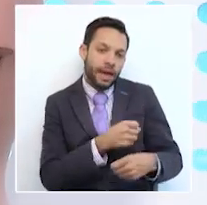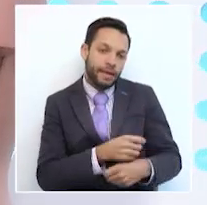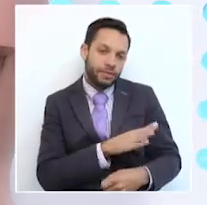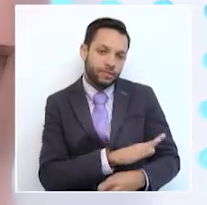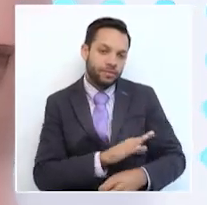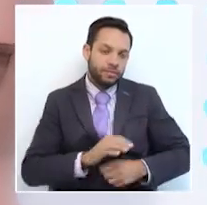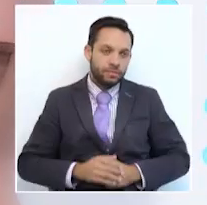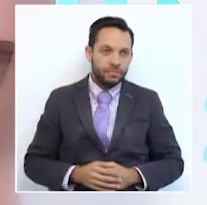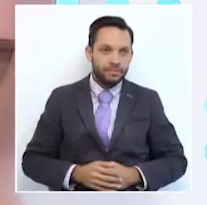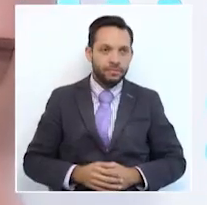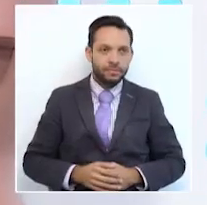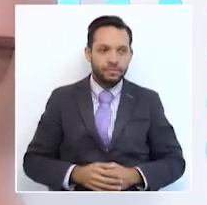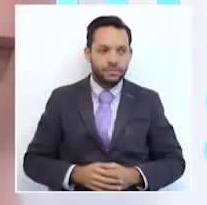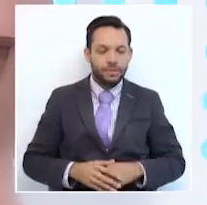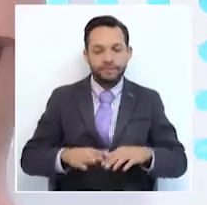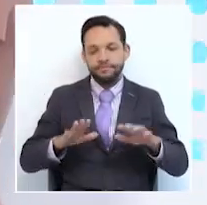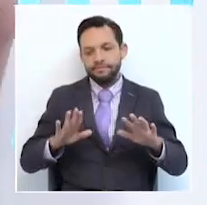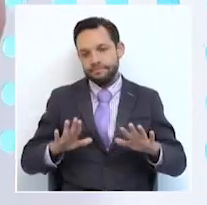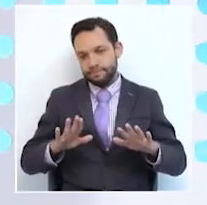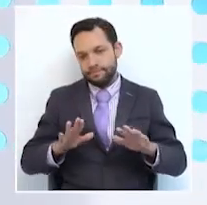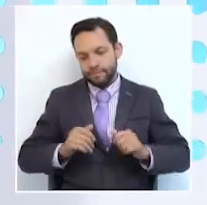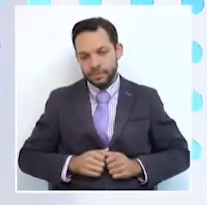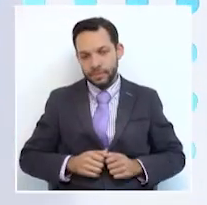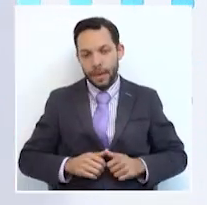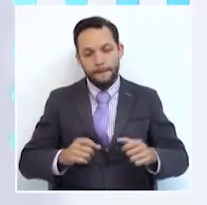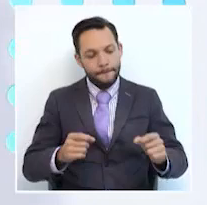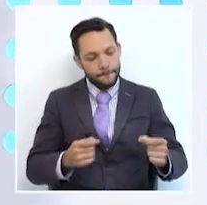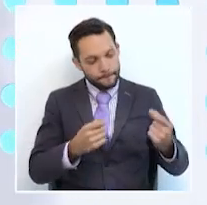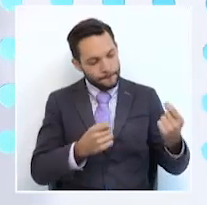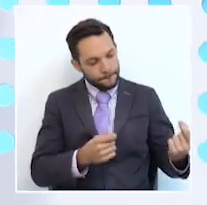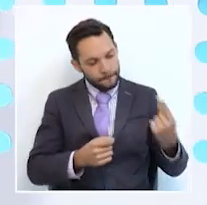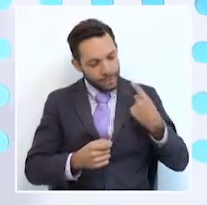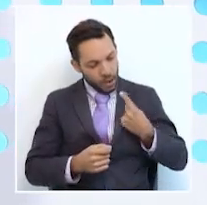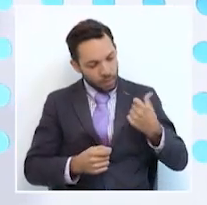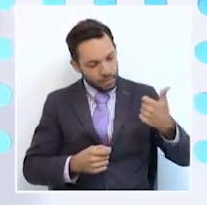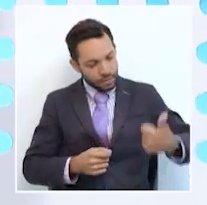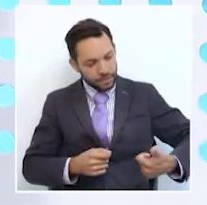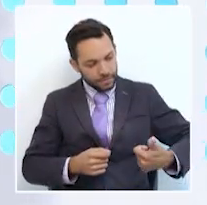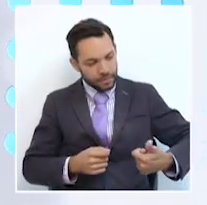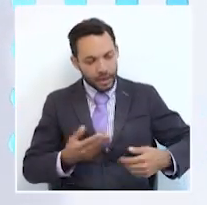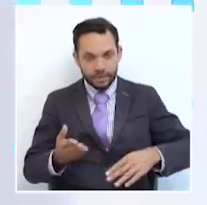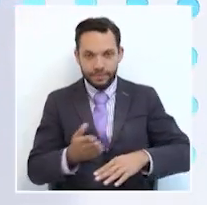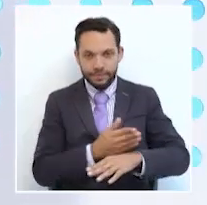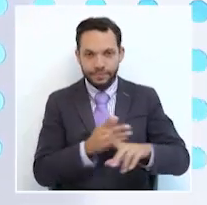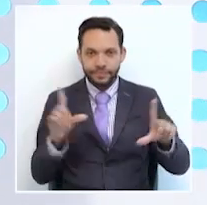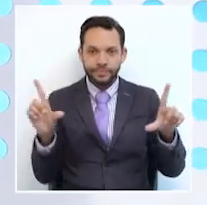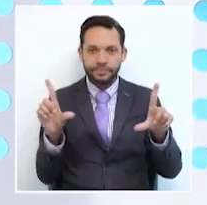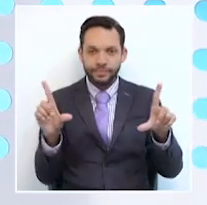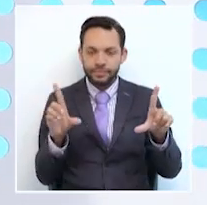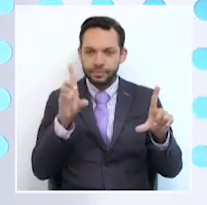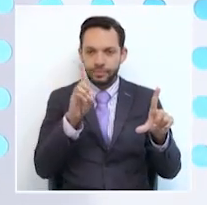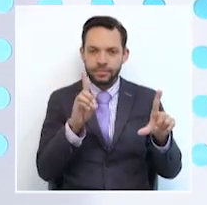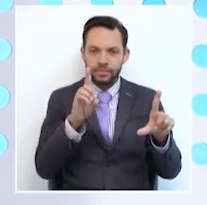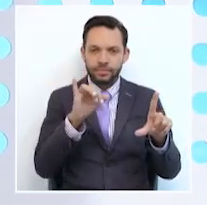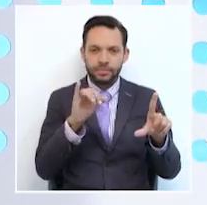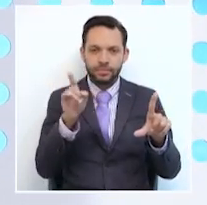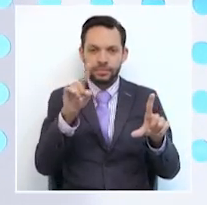muchos alimentos que bueno que esa pregunta porque en discovery yo no tengo el batido